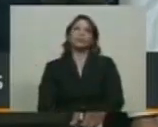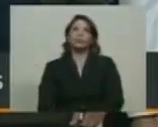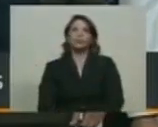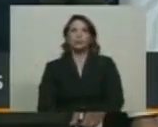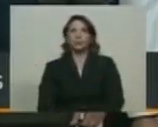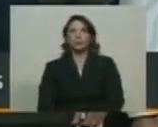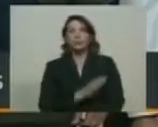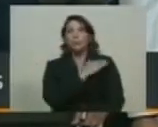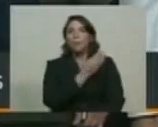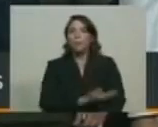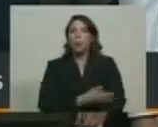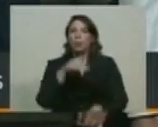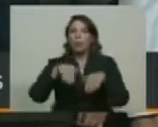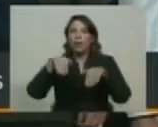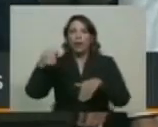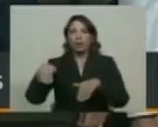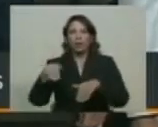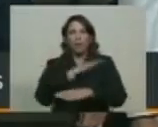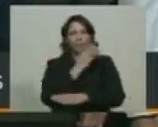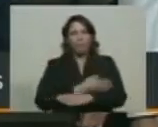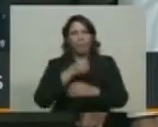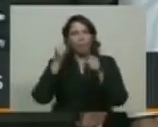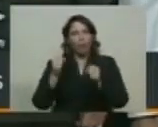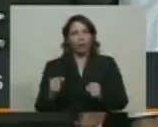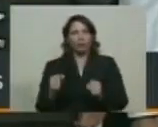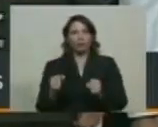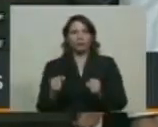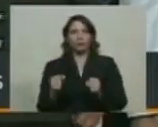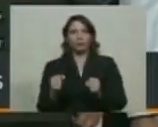un poder electoral fuerte, sólido.